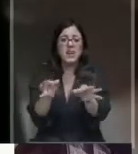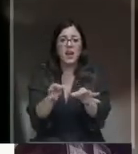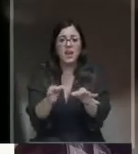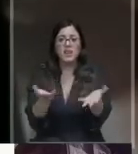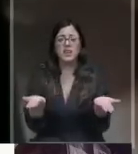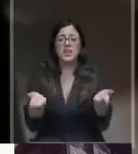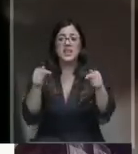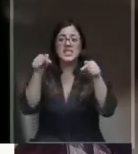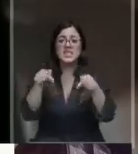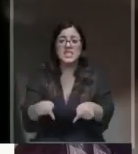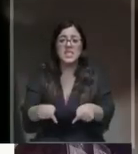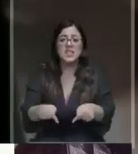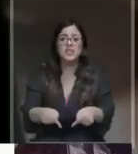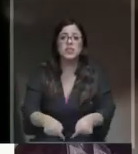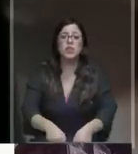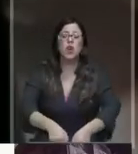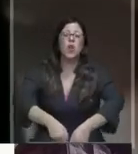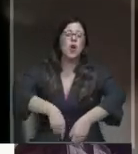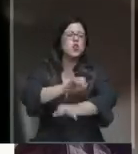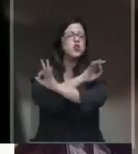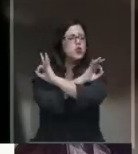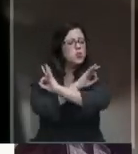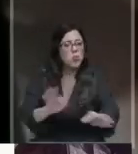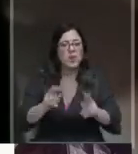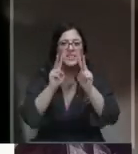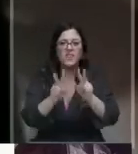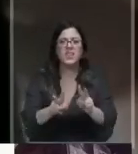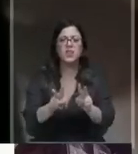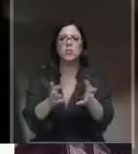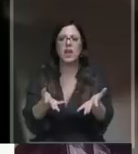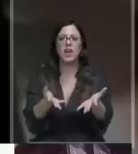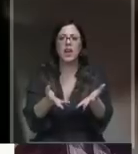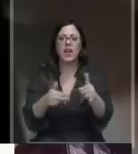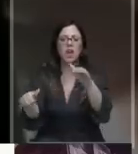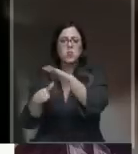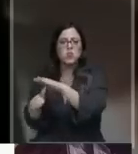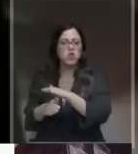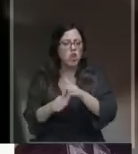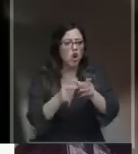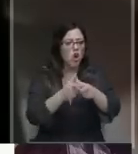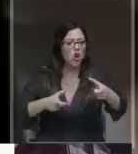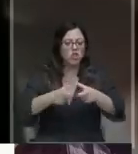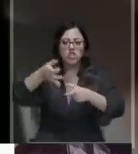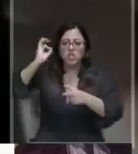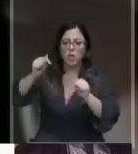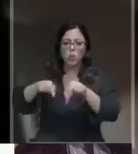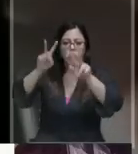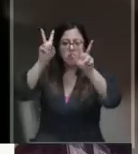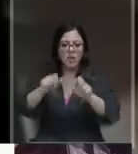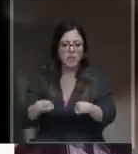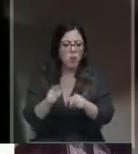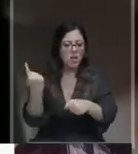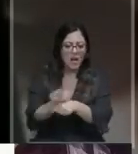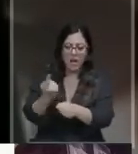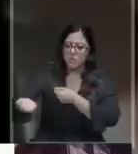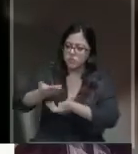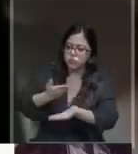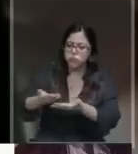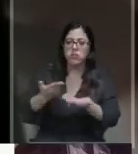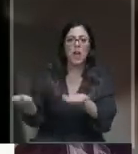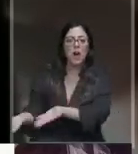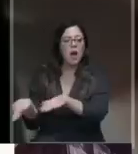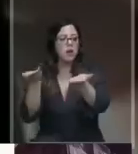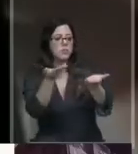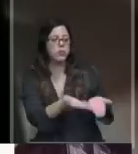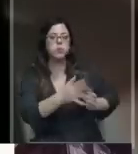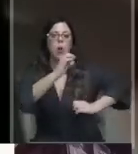eso jamás se ha visto en un consejo. O por lo menos que yo tenga conciencia que haya habido una operación donde se haya discutido cederle a